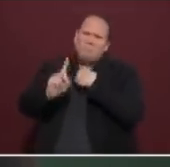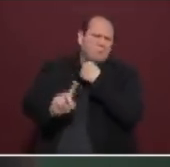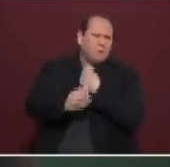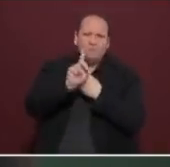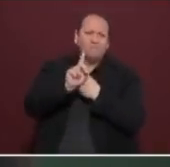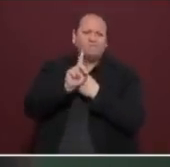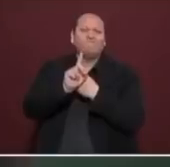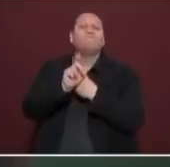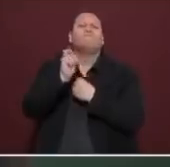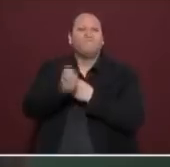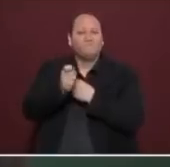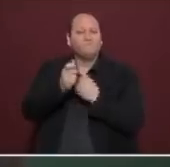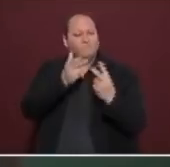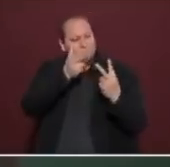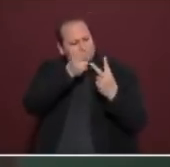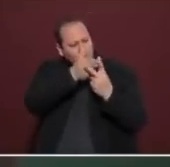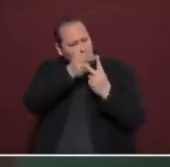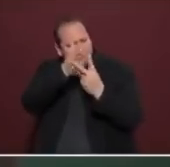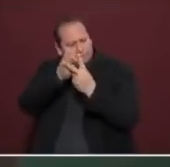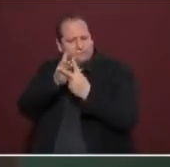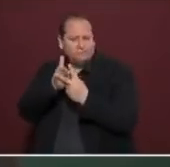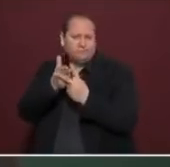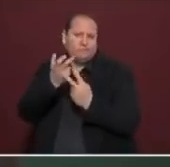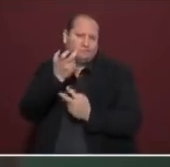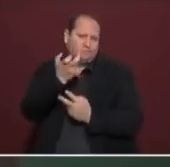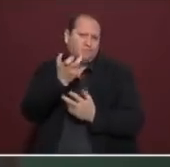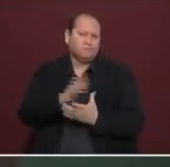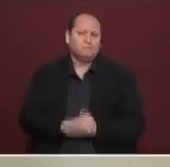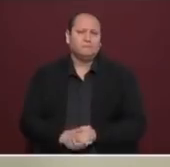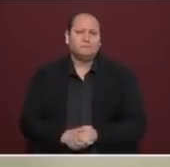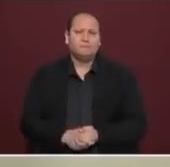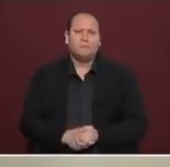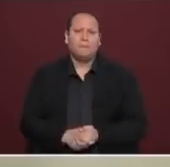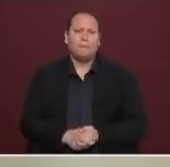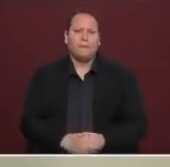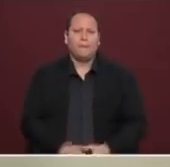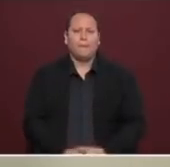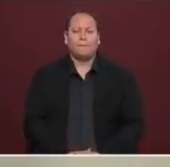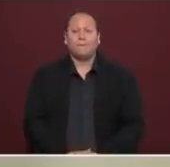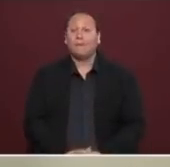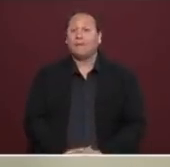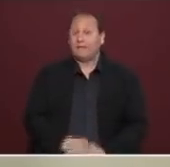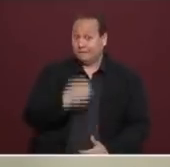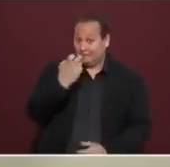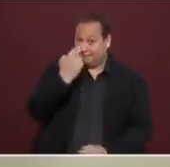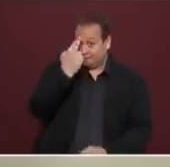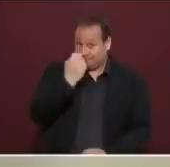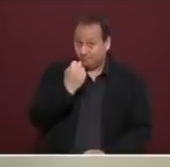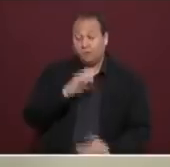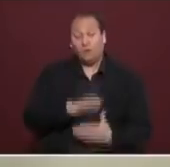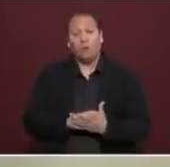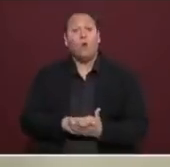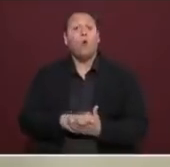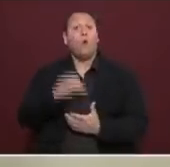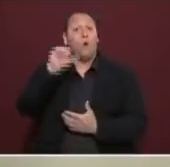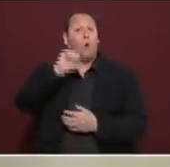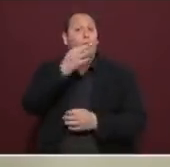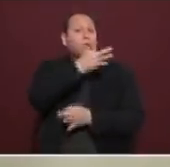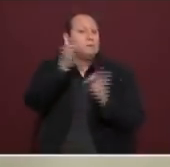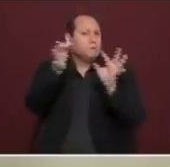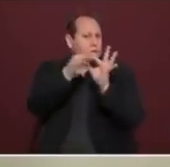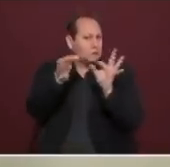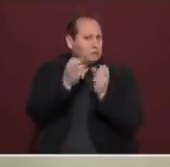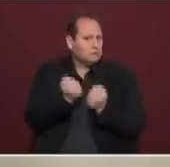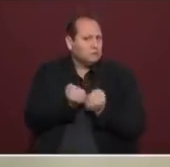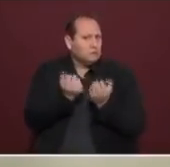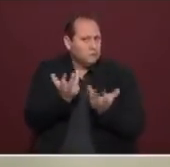homicidios respecto a las cartas enviadas al rey felipe sexto de españa y al papá francisco solicitando disculpas